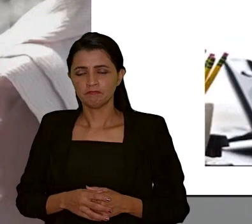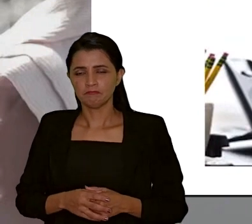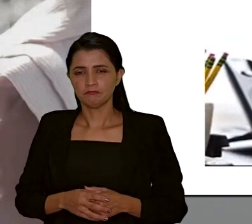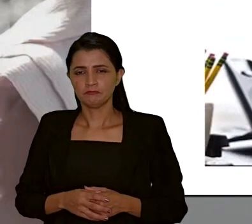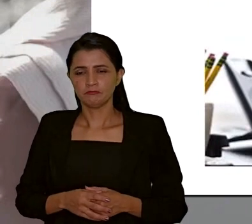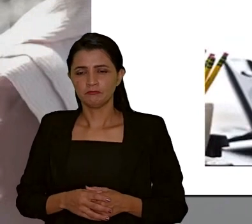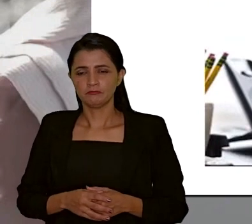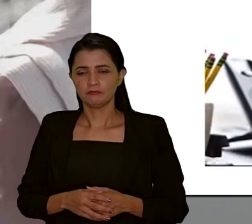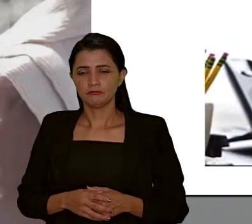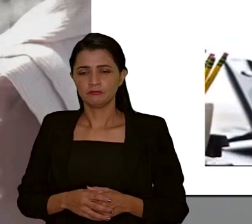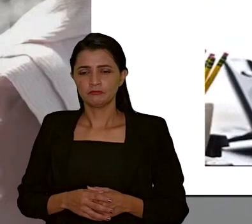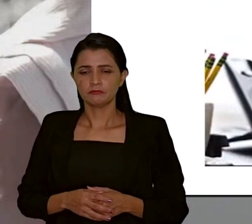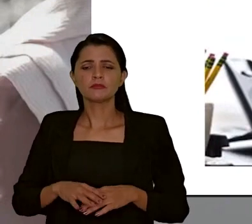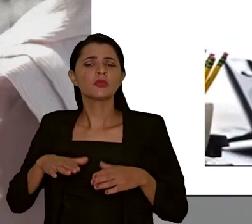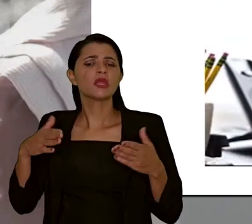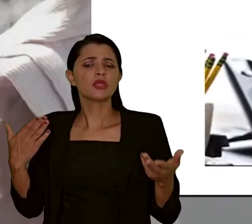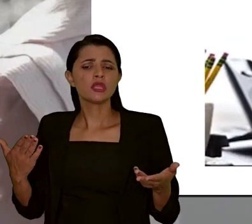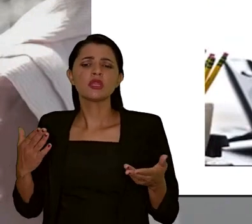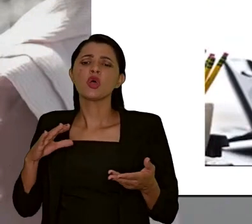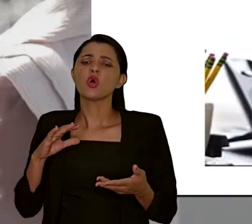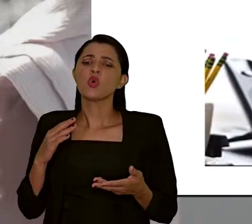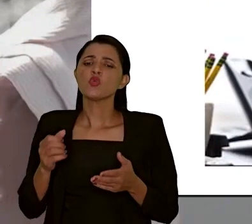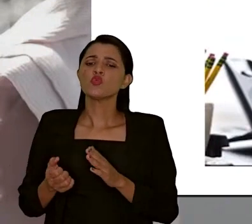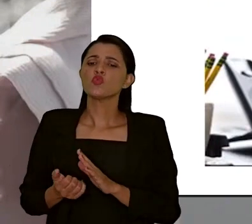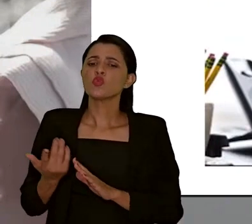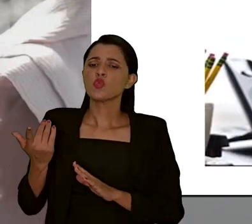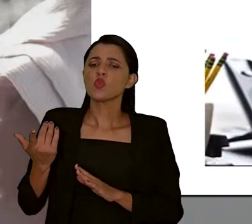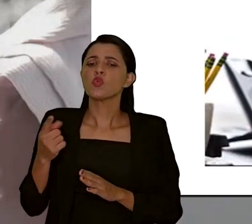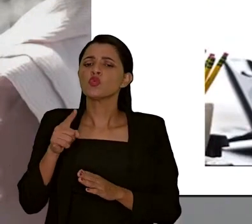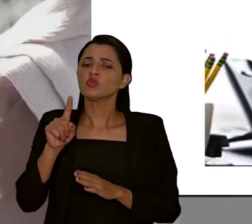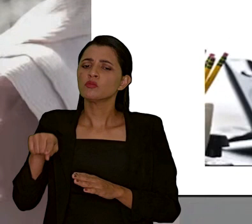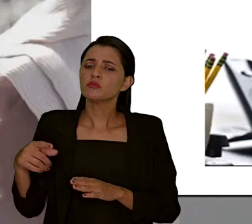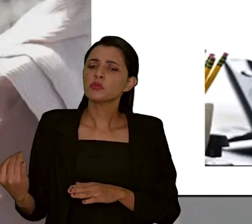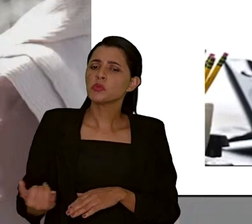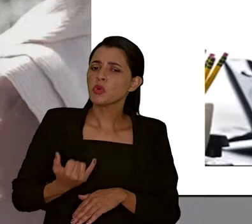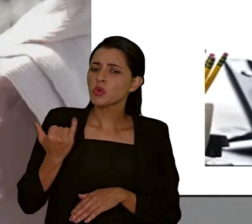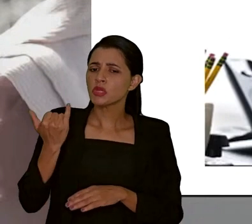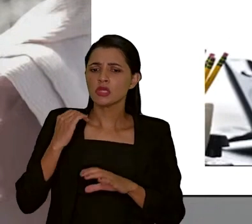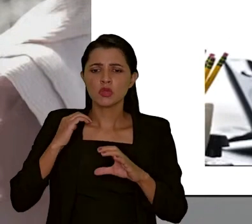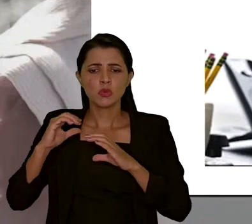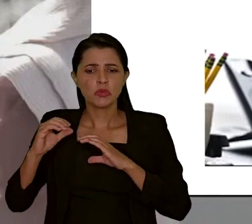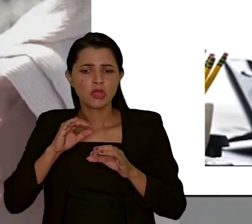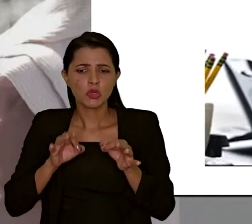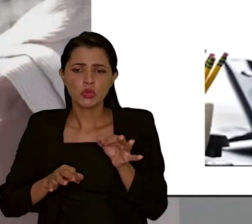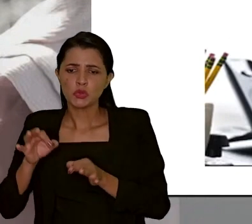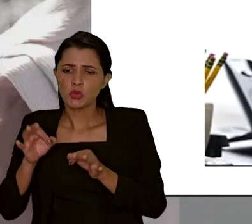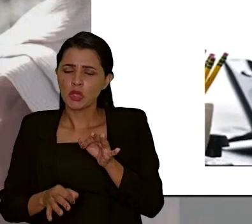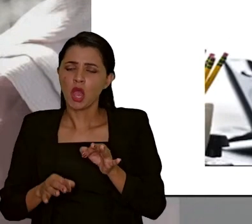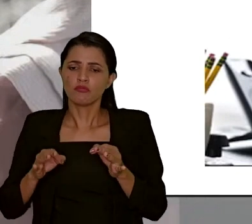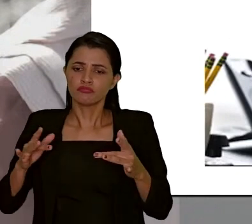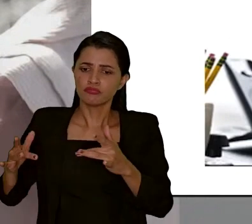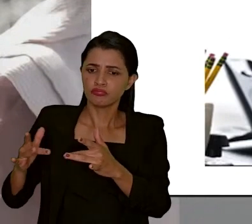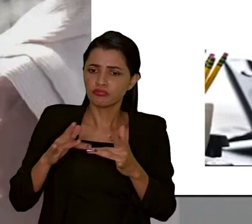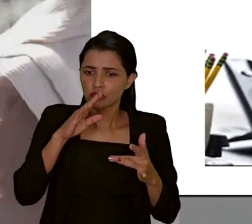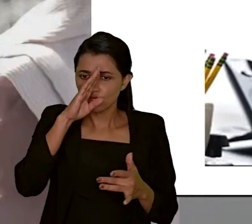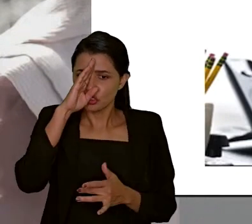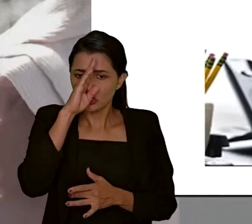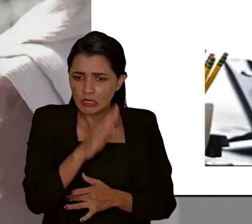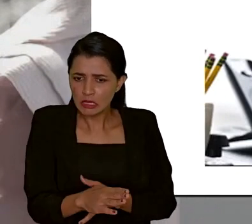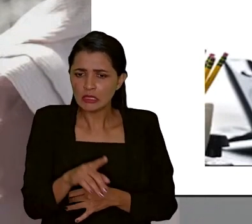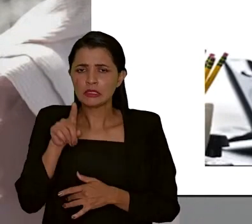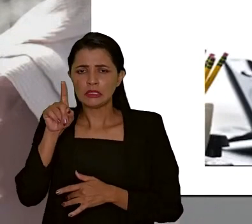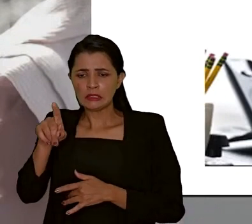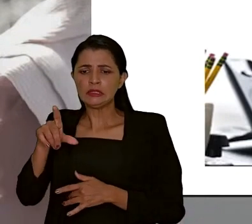Bueno, sabemos la importancia de las comunicaciones judiciales directas y se alientan a utilizar las